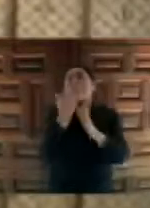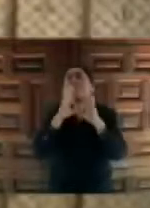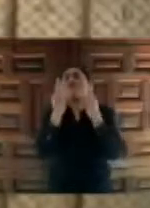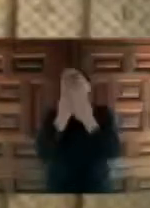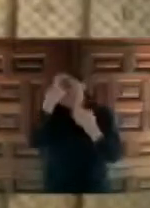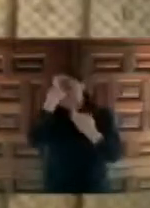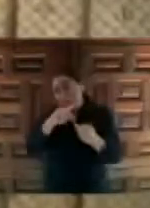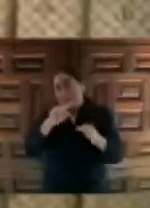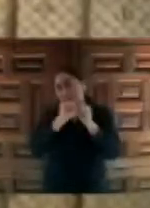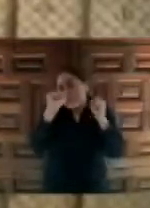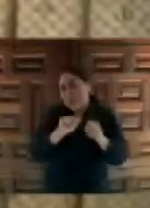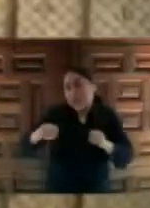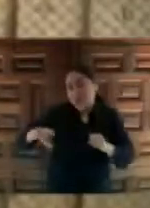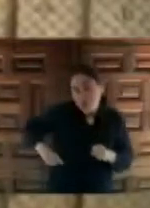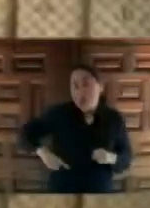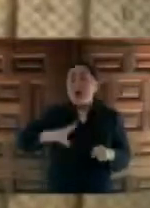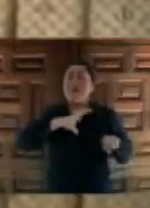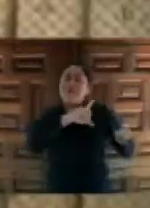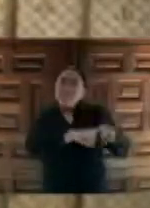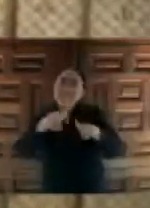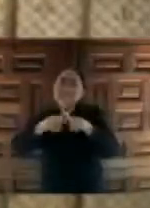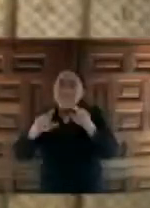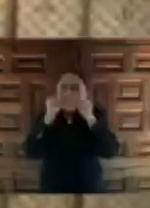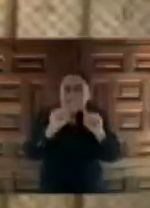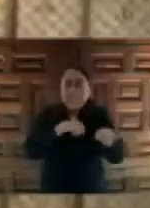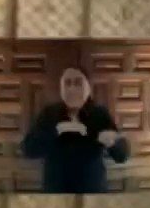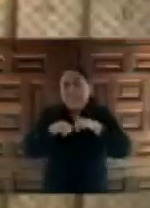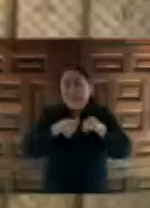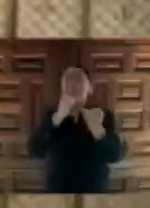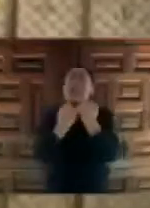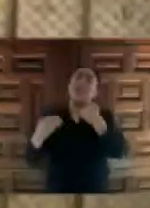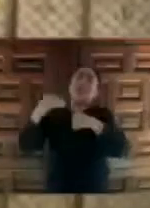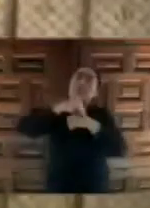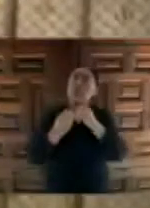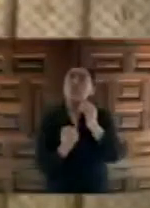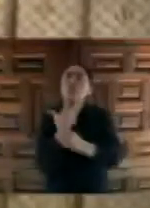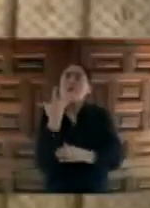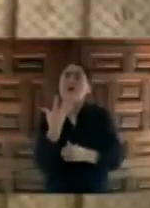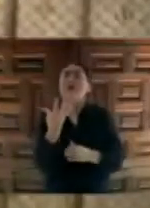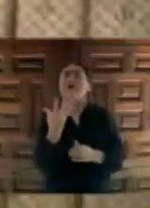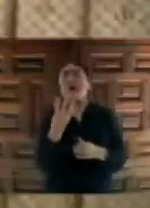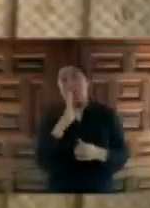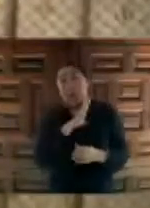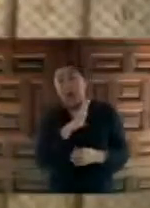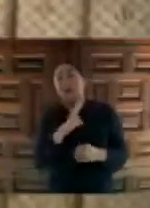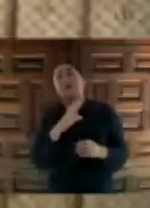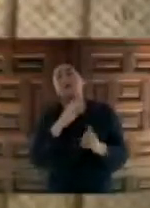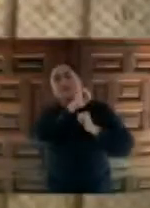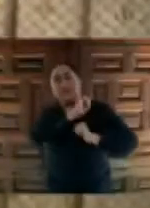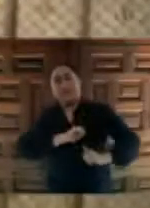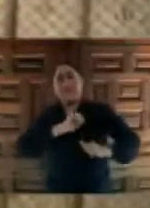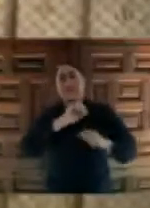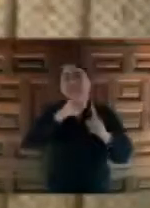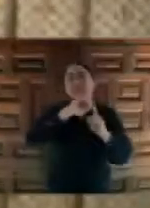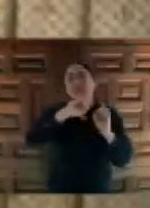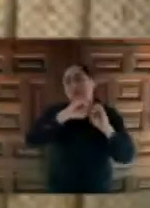sistema y los retos de su diversidad y diferenciación, así como la creación de nuevos órganos coordinadores,